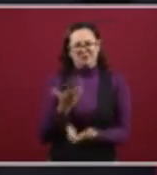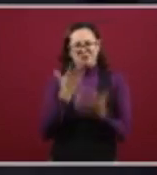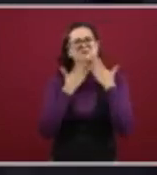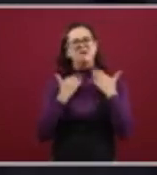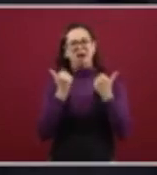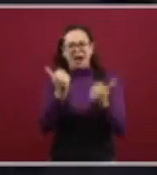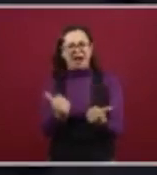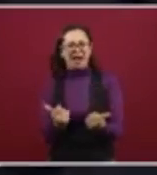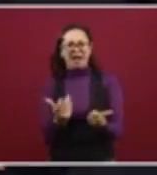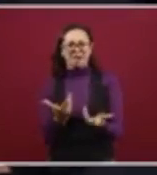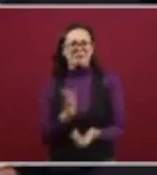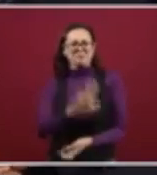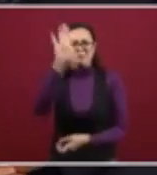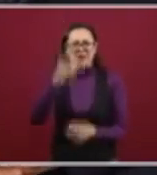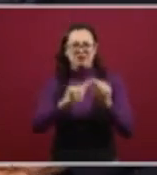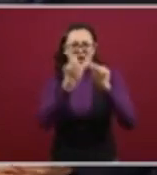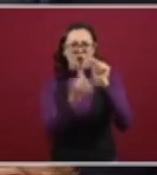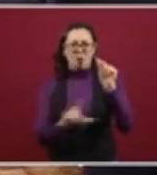no es nada,